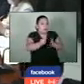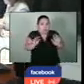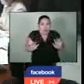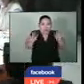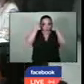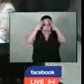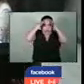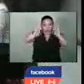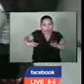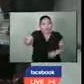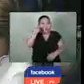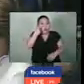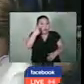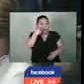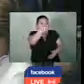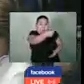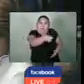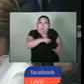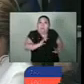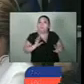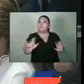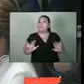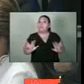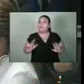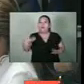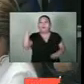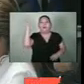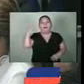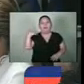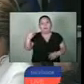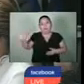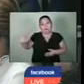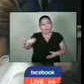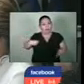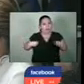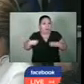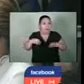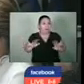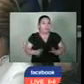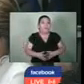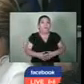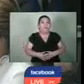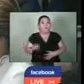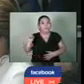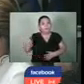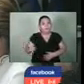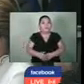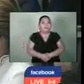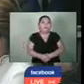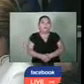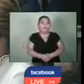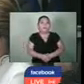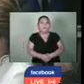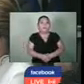la procedencia de los fondos de donde se entregaban esas remuneraciones. Escuchemos.